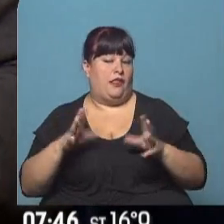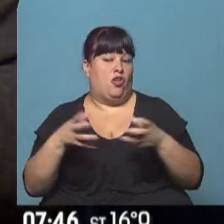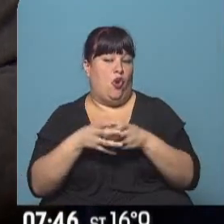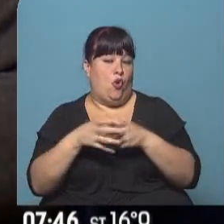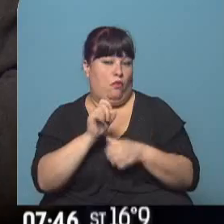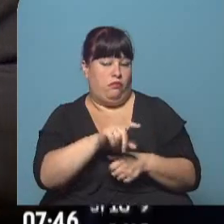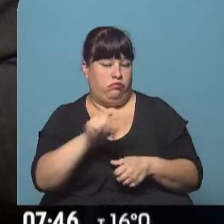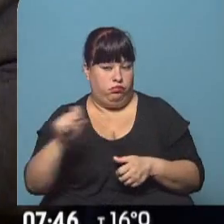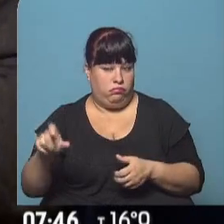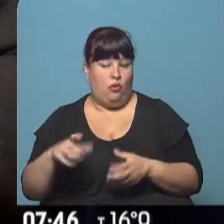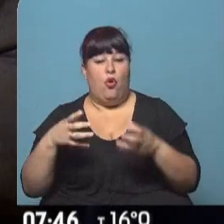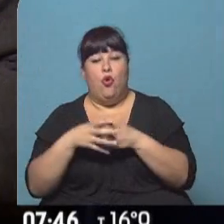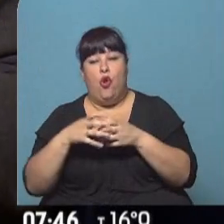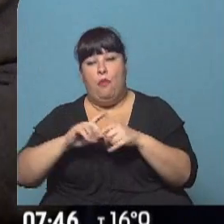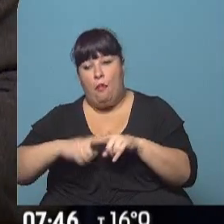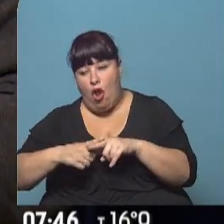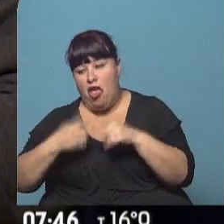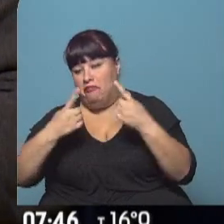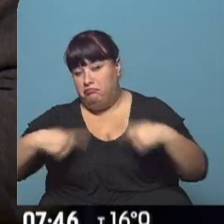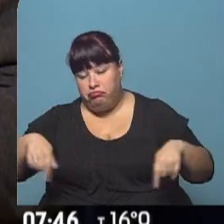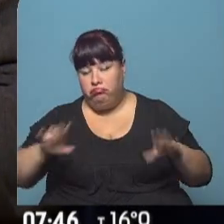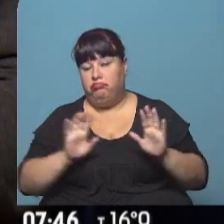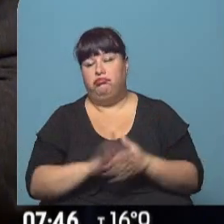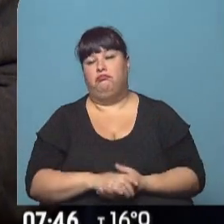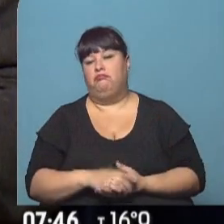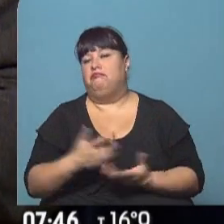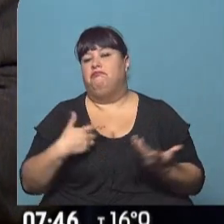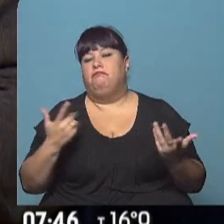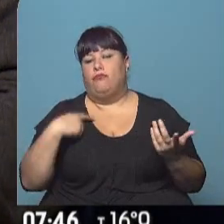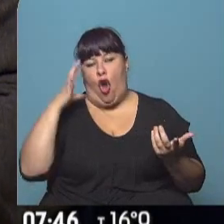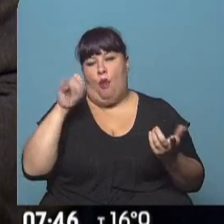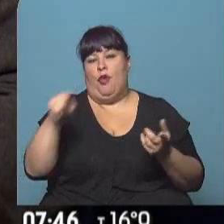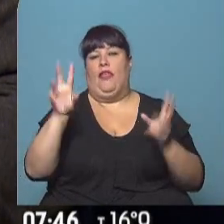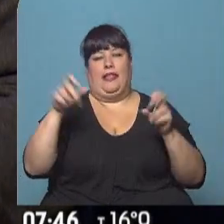organizaciones o grupos políticos y demás que no tenemos opinión sobre eso.